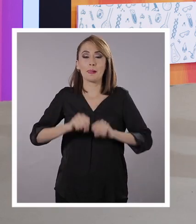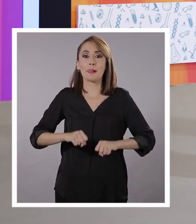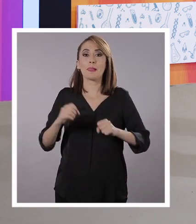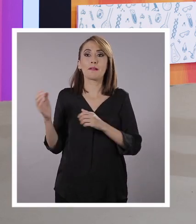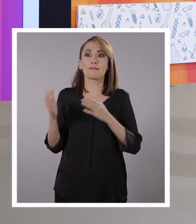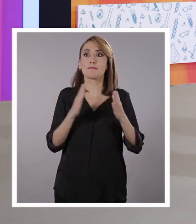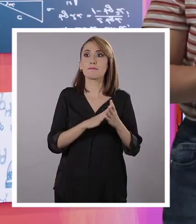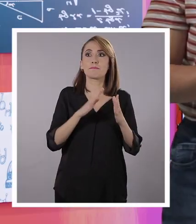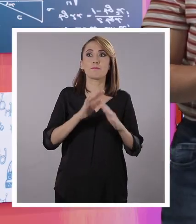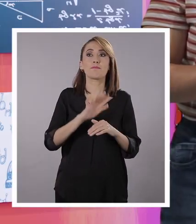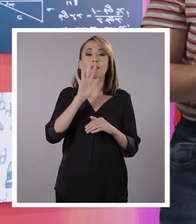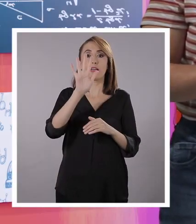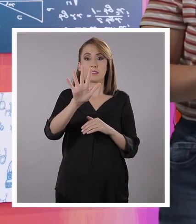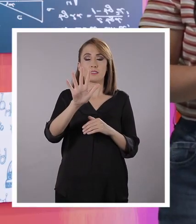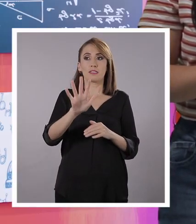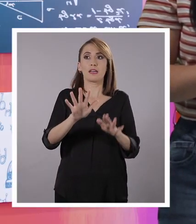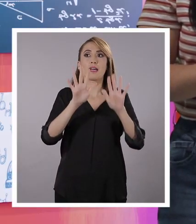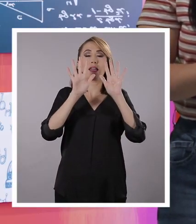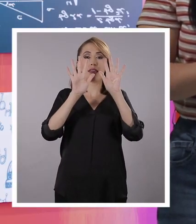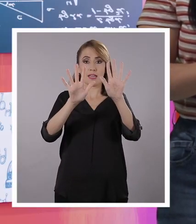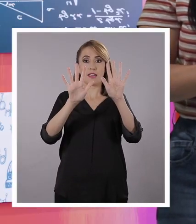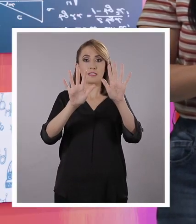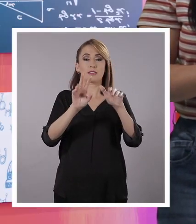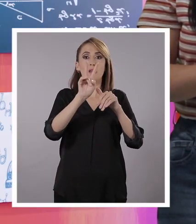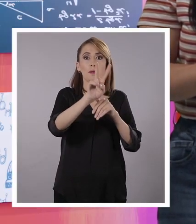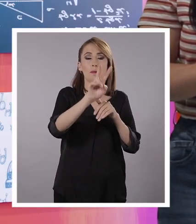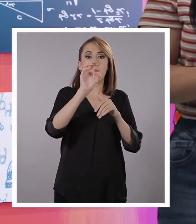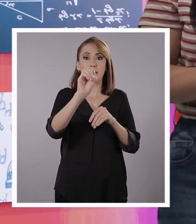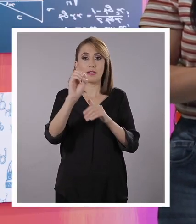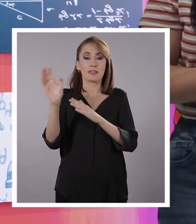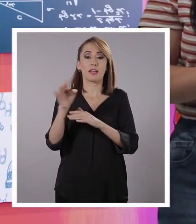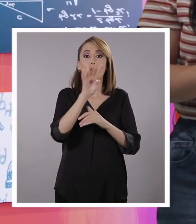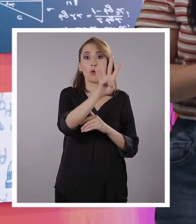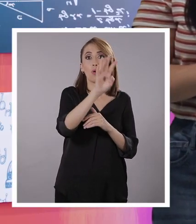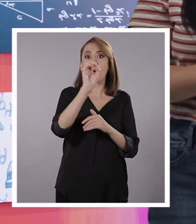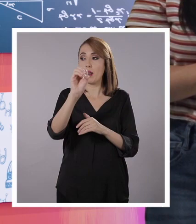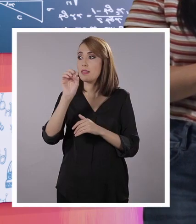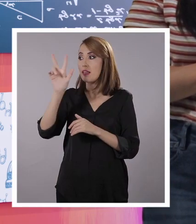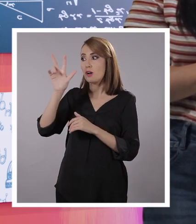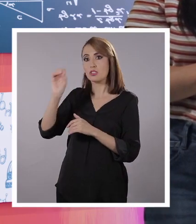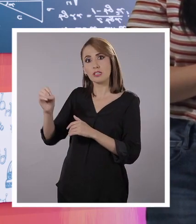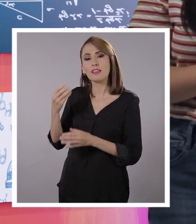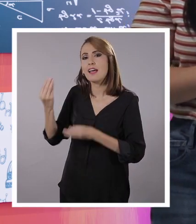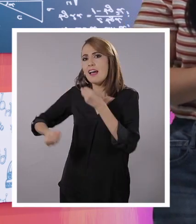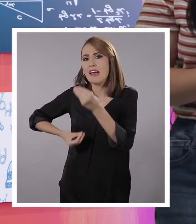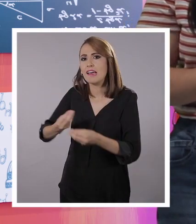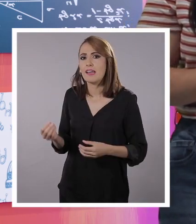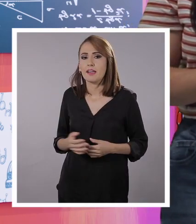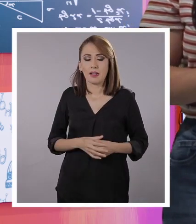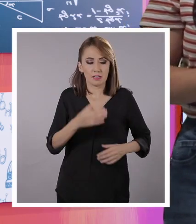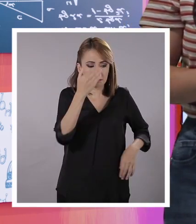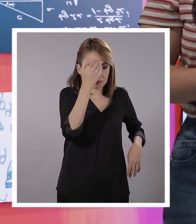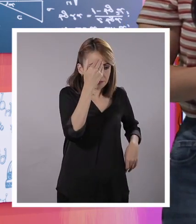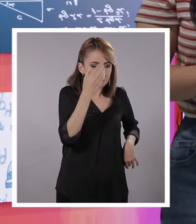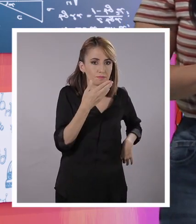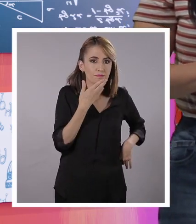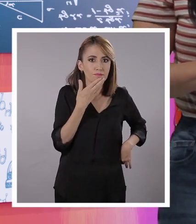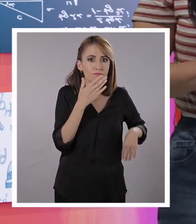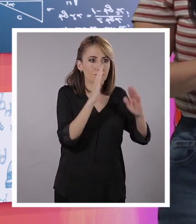empecemos. La primera, 5, 10, 20, 40, 80.